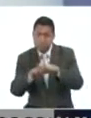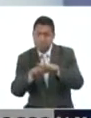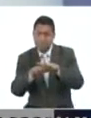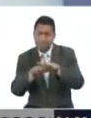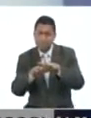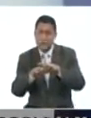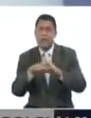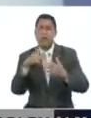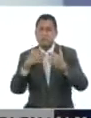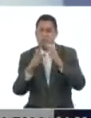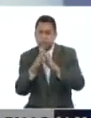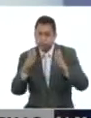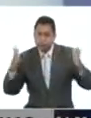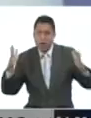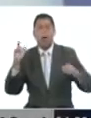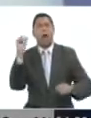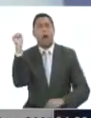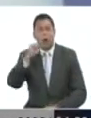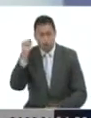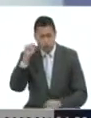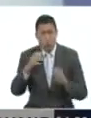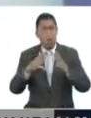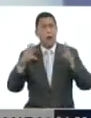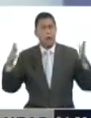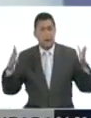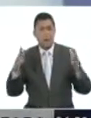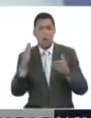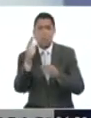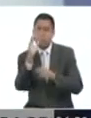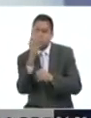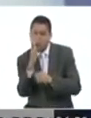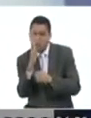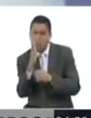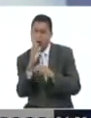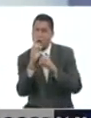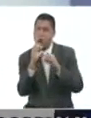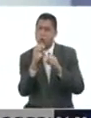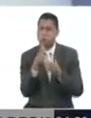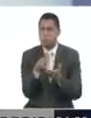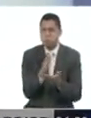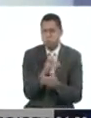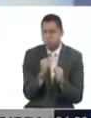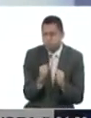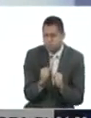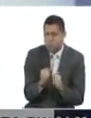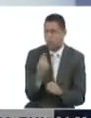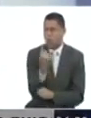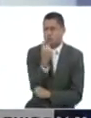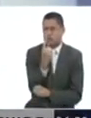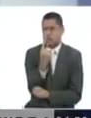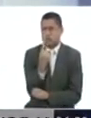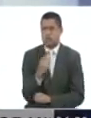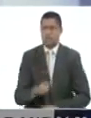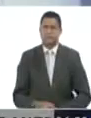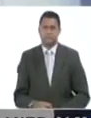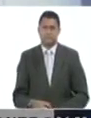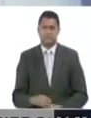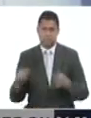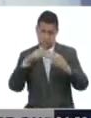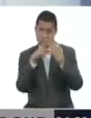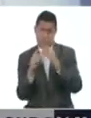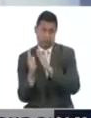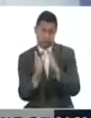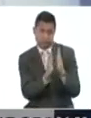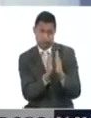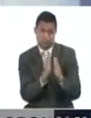el trastorno del espectro autístico, pero leve, moderado a severo, o sea, queda como una sola entidad, ¿ok? Entonces, esto es importante